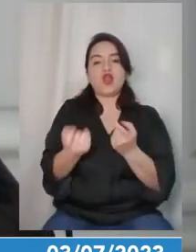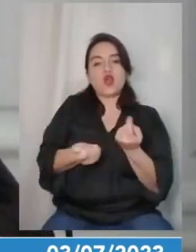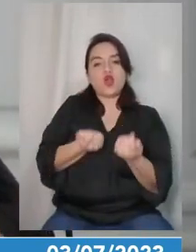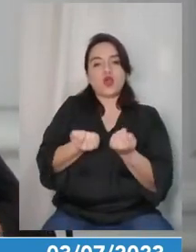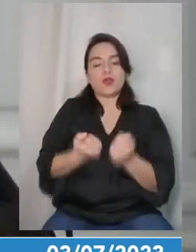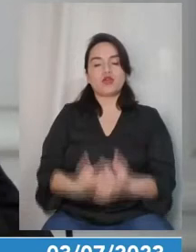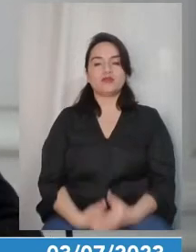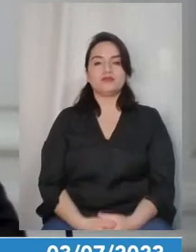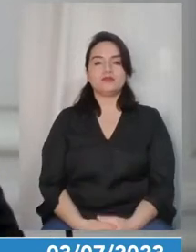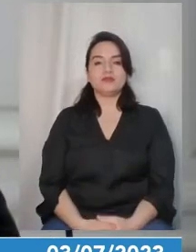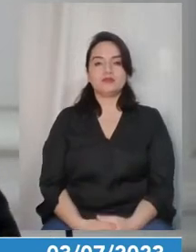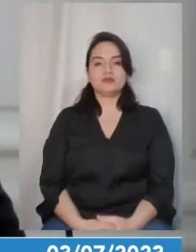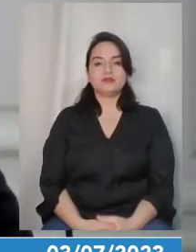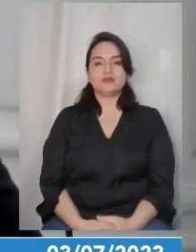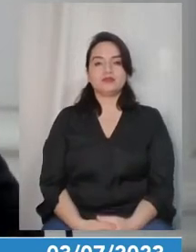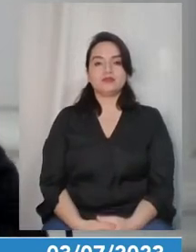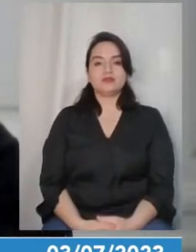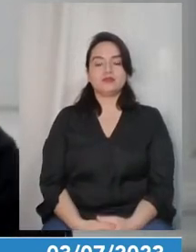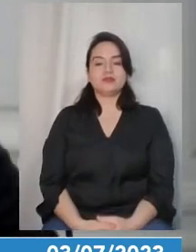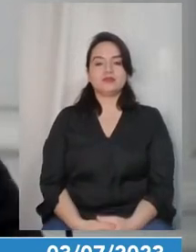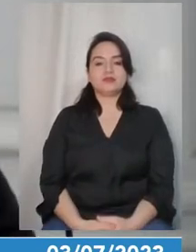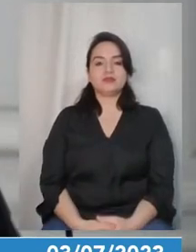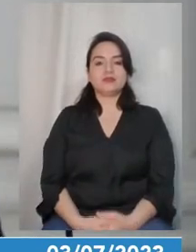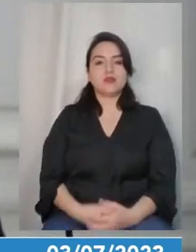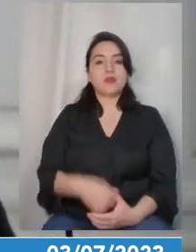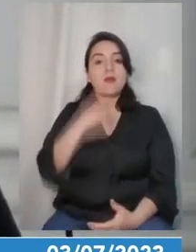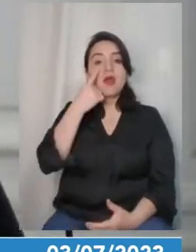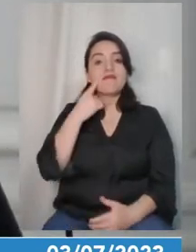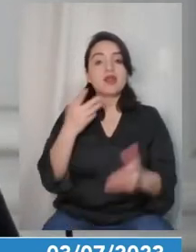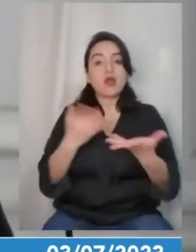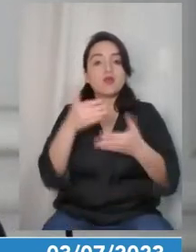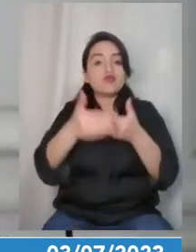Vamos a ver cómo funciona la tecnología ahora.